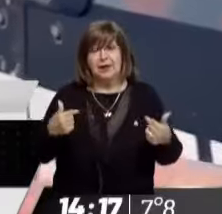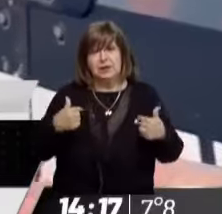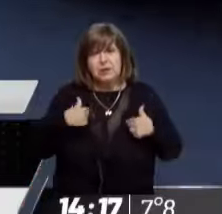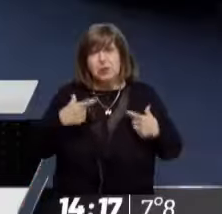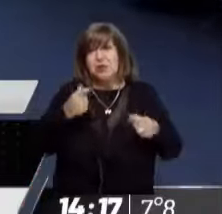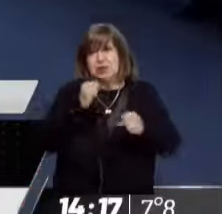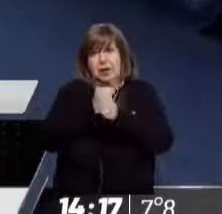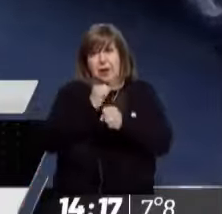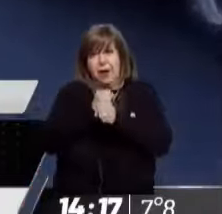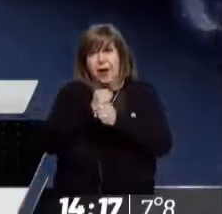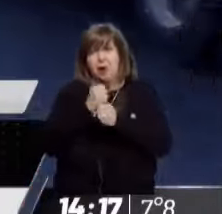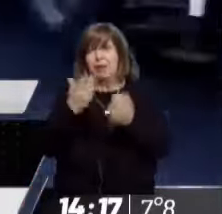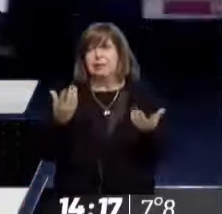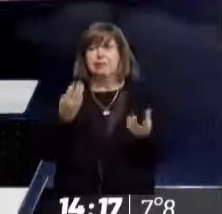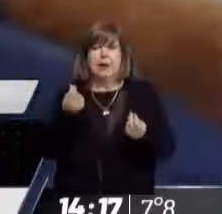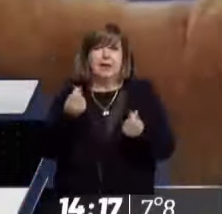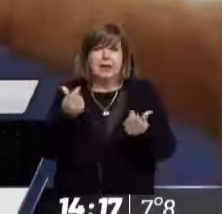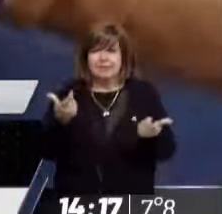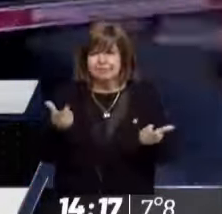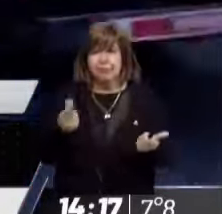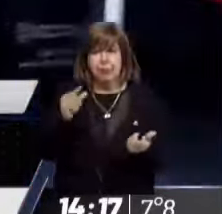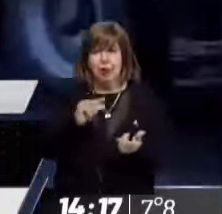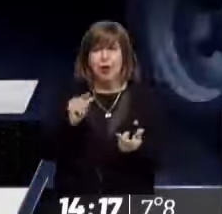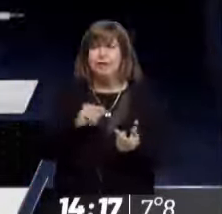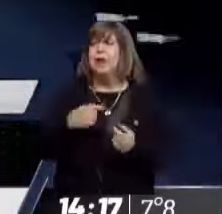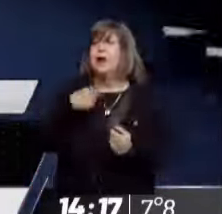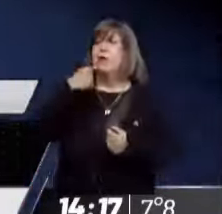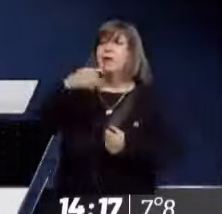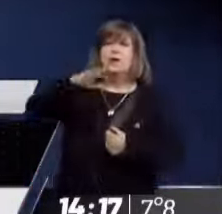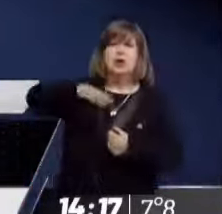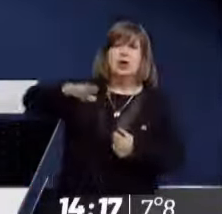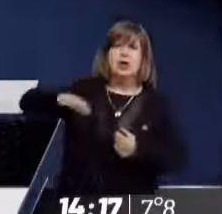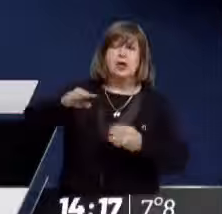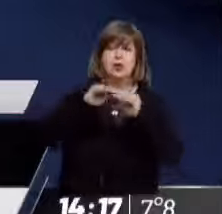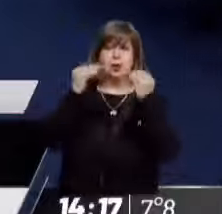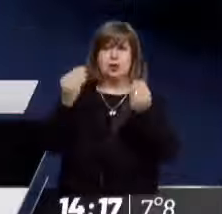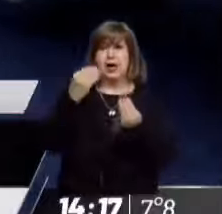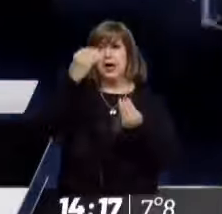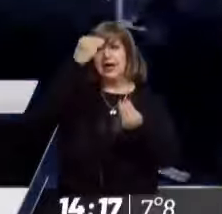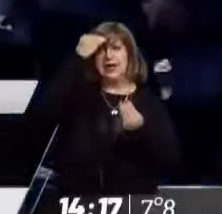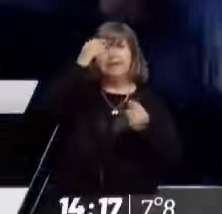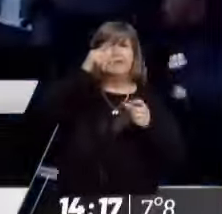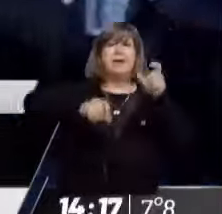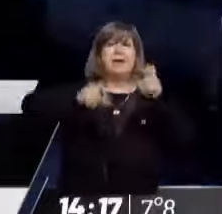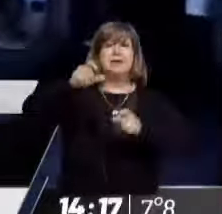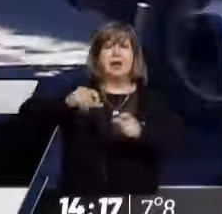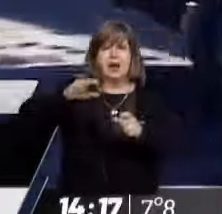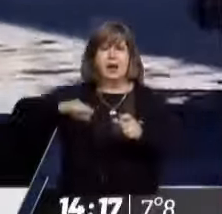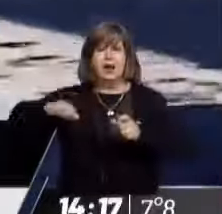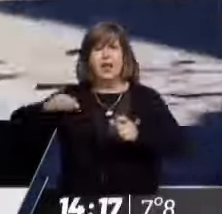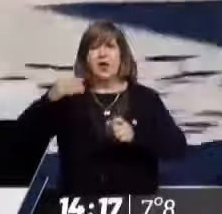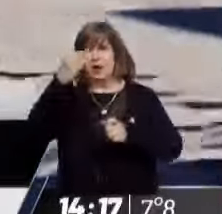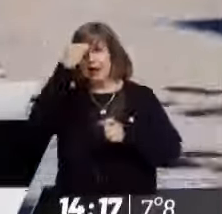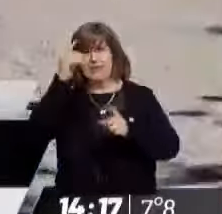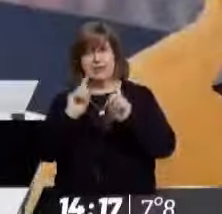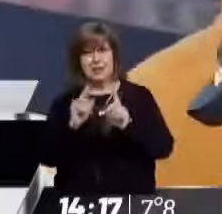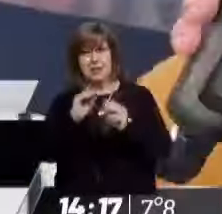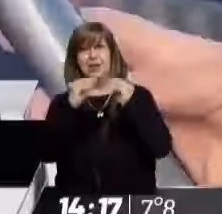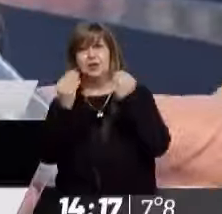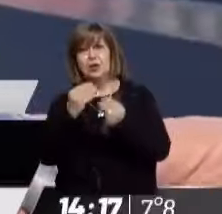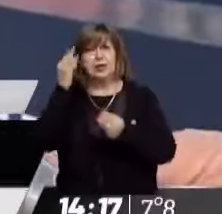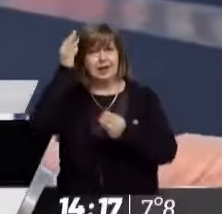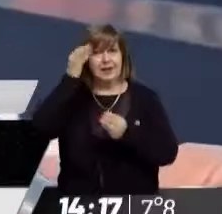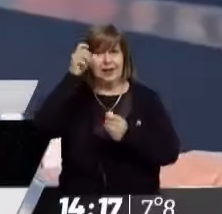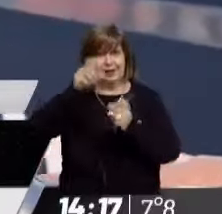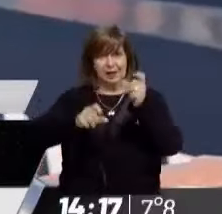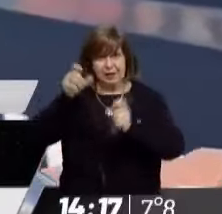toda gente trabajadora acá Qué cantidad de personas vivían acá hay niños 15 personas y 15 niños más o menos 15 grandes y 15 niños y la policía qué